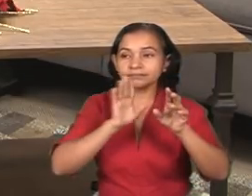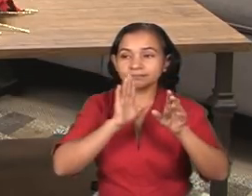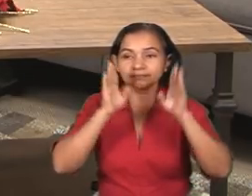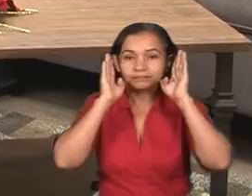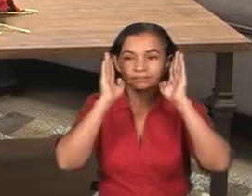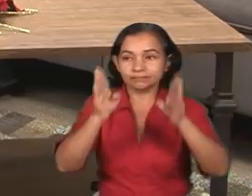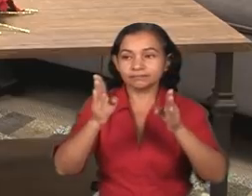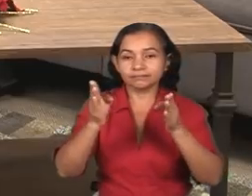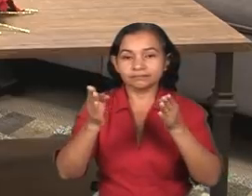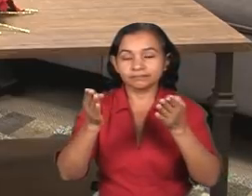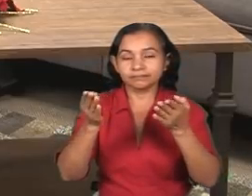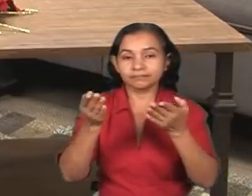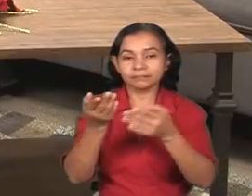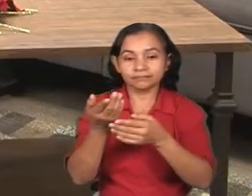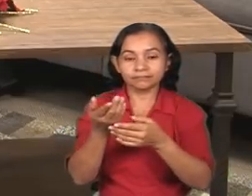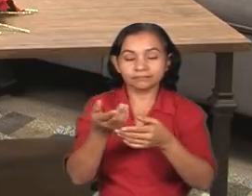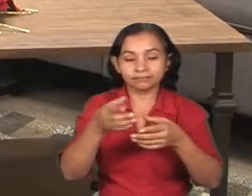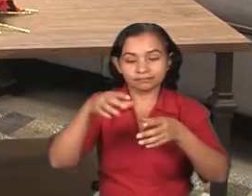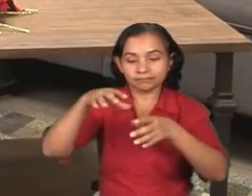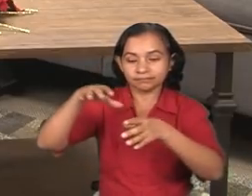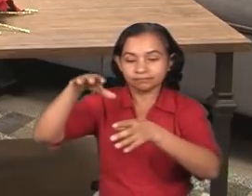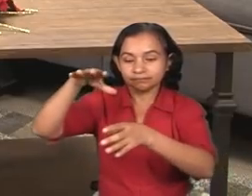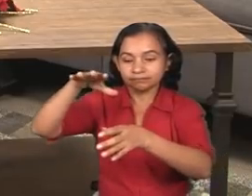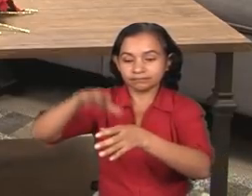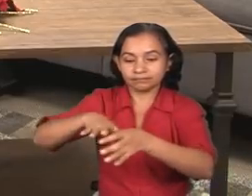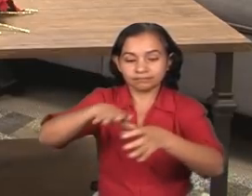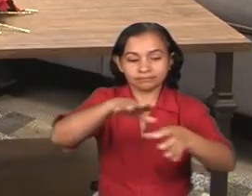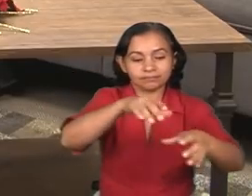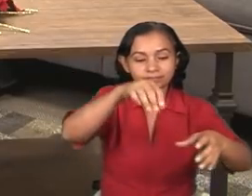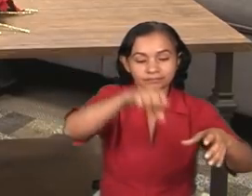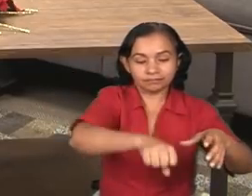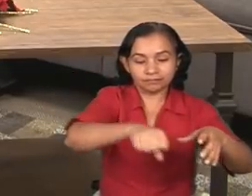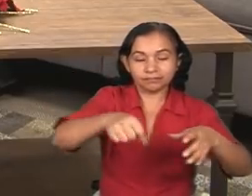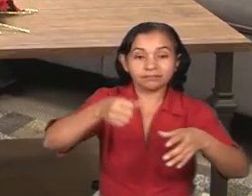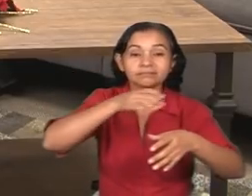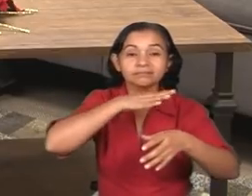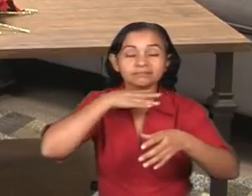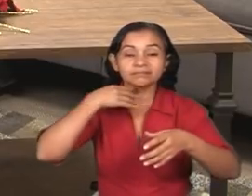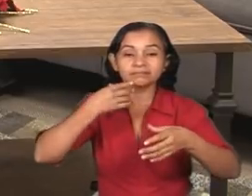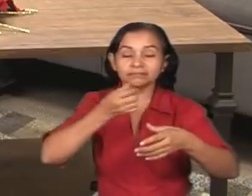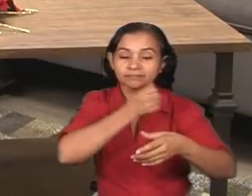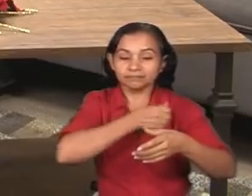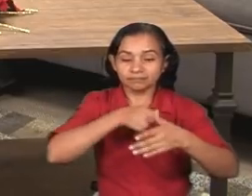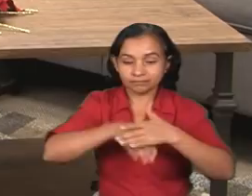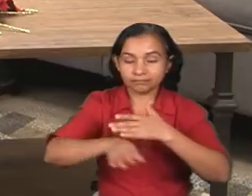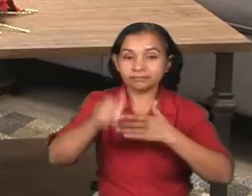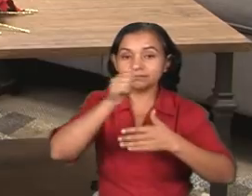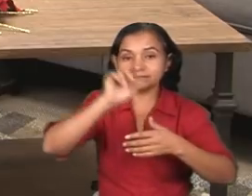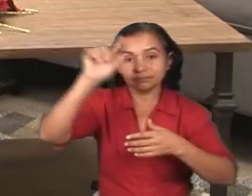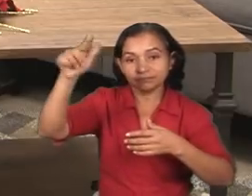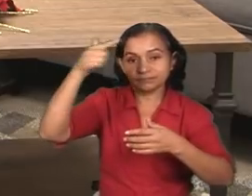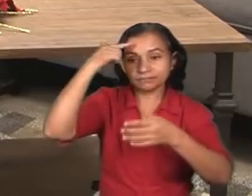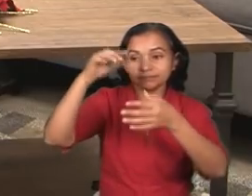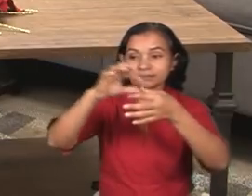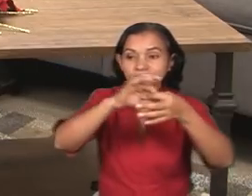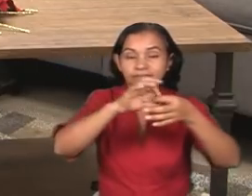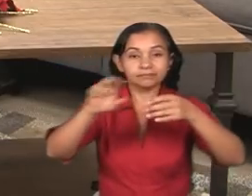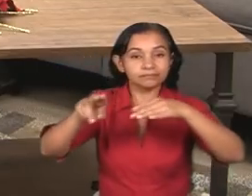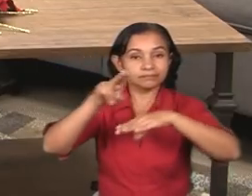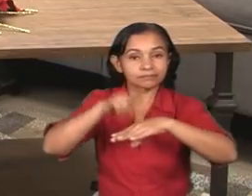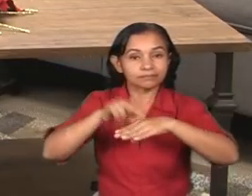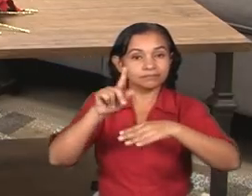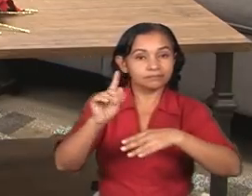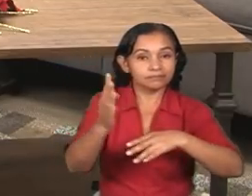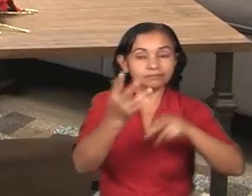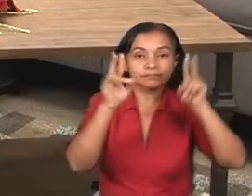que era la cuestión del alcantarillado. Correcto. Que es parte de esa conciencia social que desarrolla y fomenta el gobierno de Reconciliación y Unidad Nacional en todos